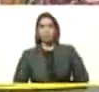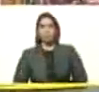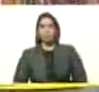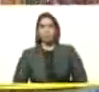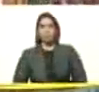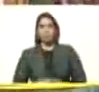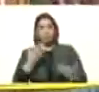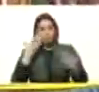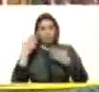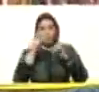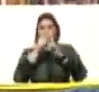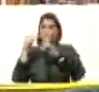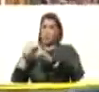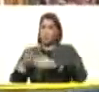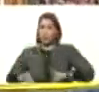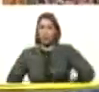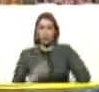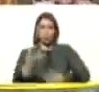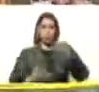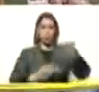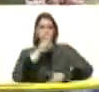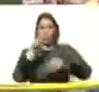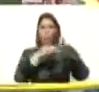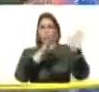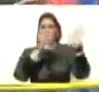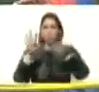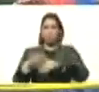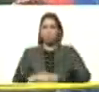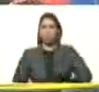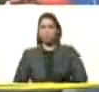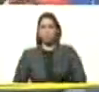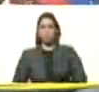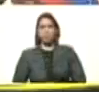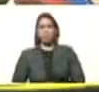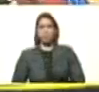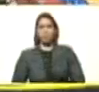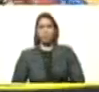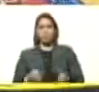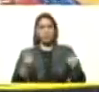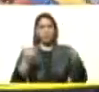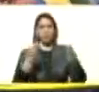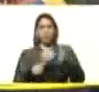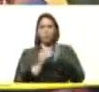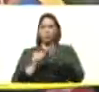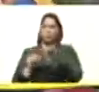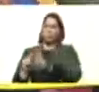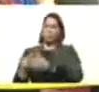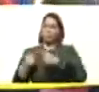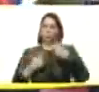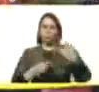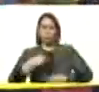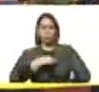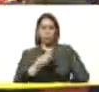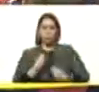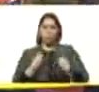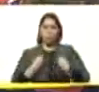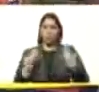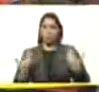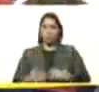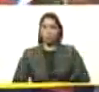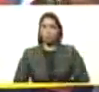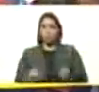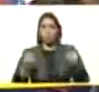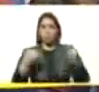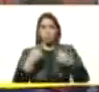Esa consigna nació al calor del 2019. ¿Cuántas cosas hemos pasado?